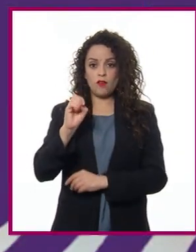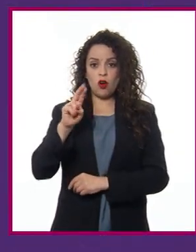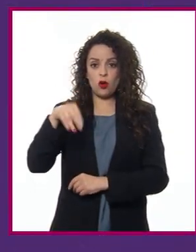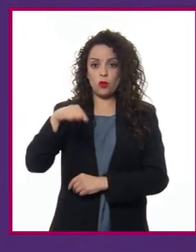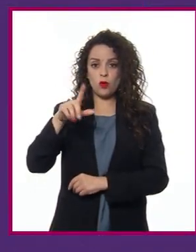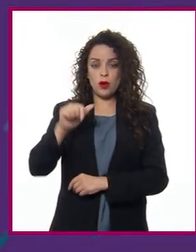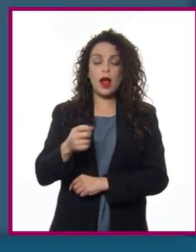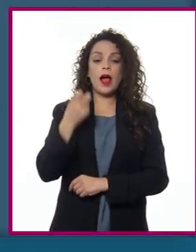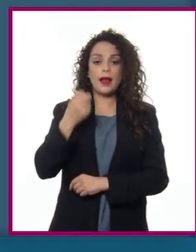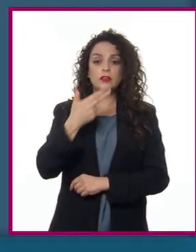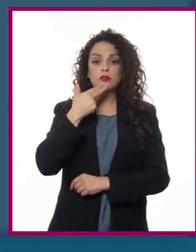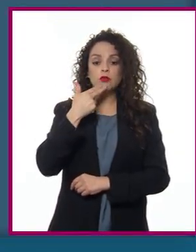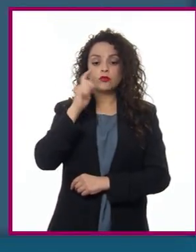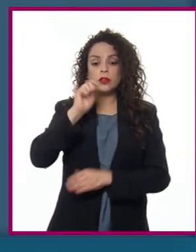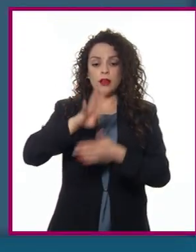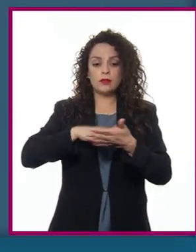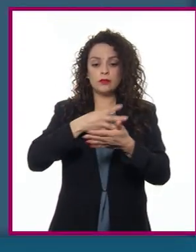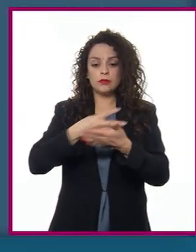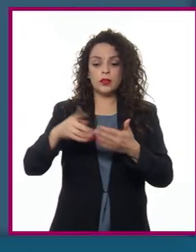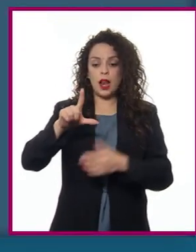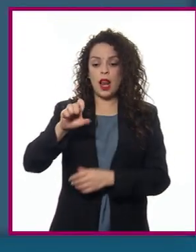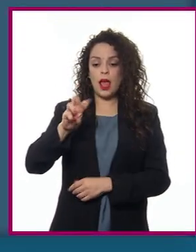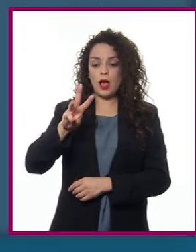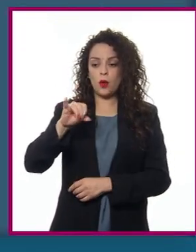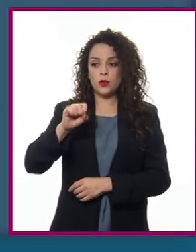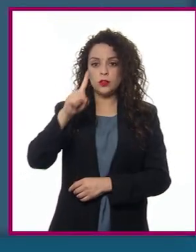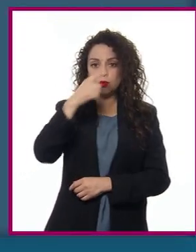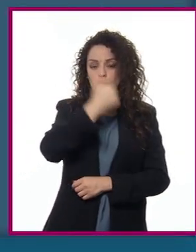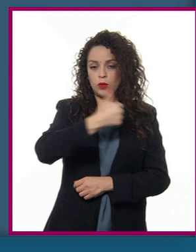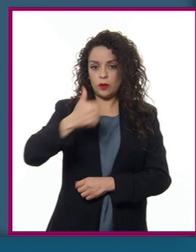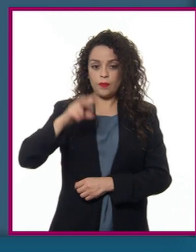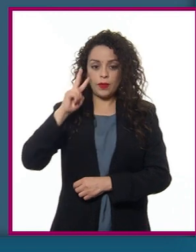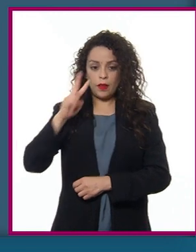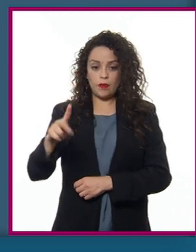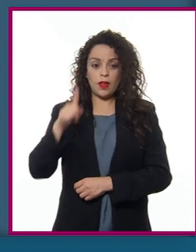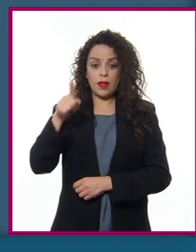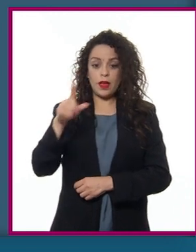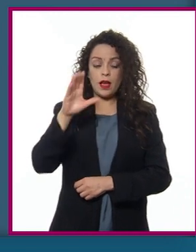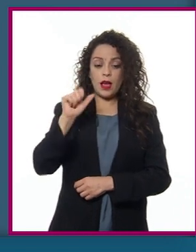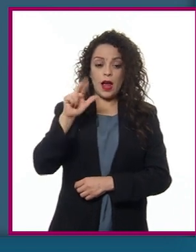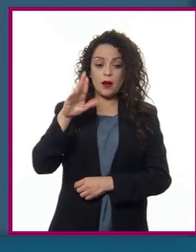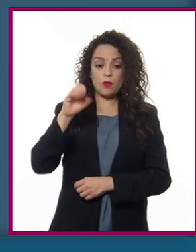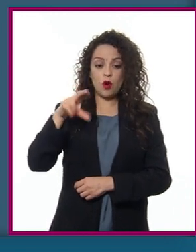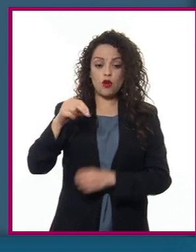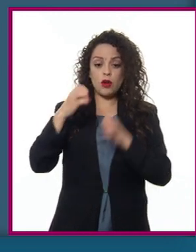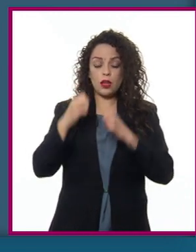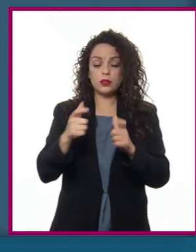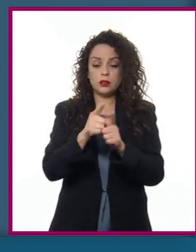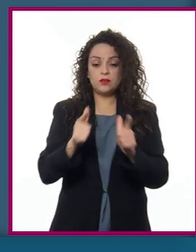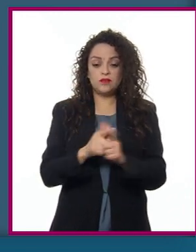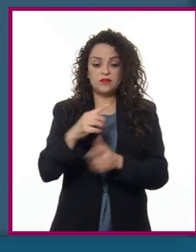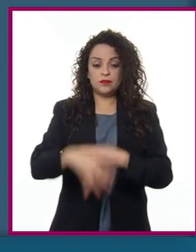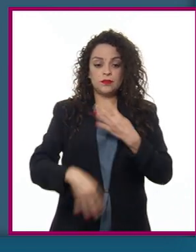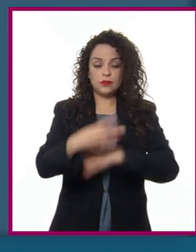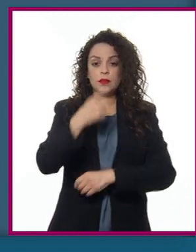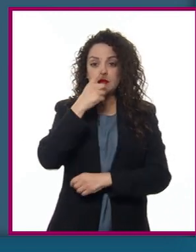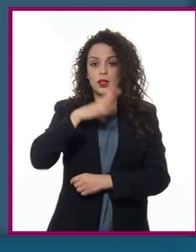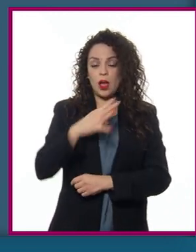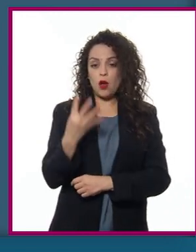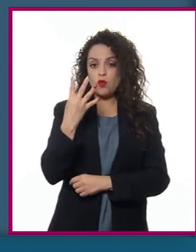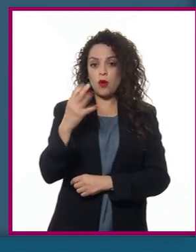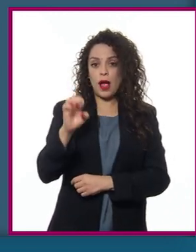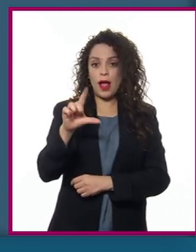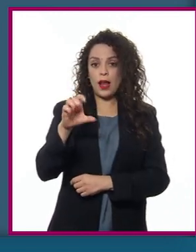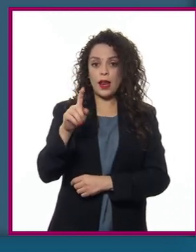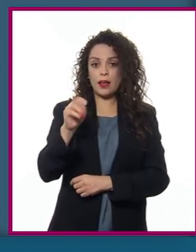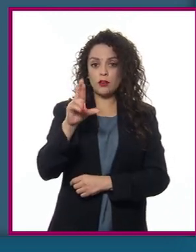elemento. El carbono, al estar en el grupo 14, tiene 4 electrones de valencia representados